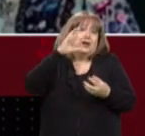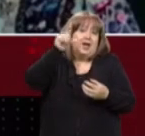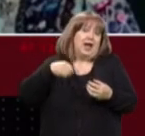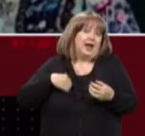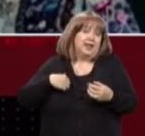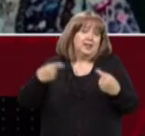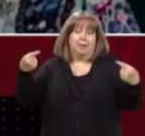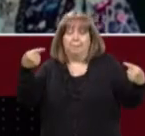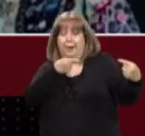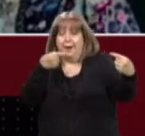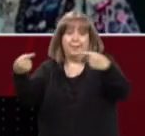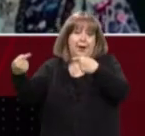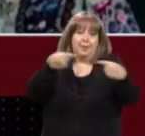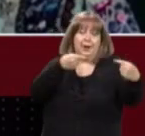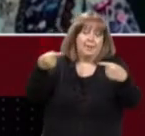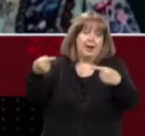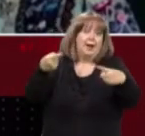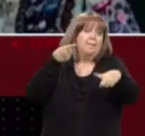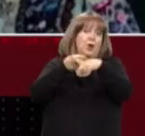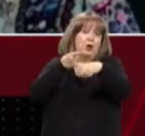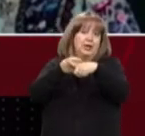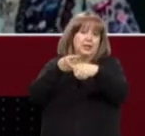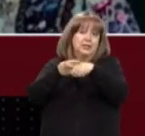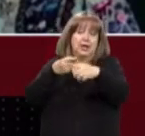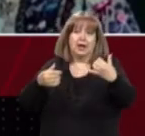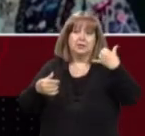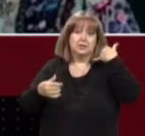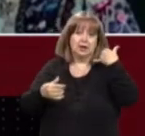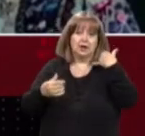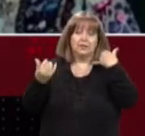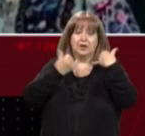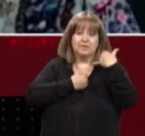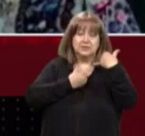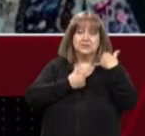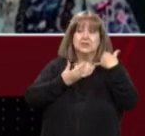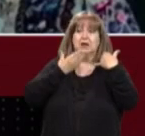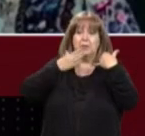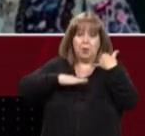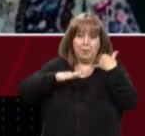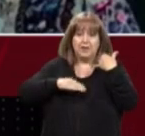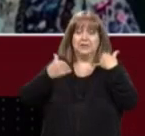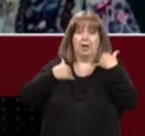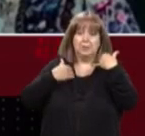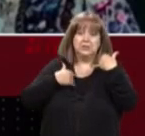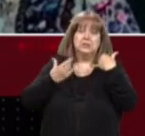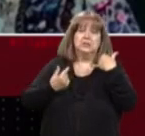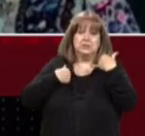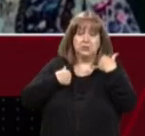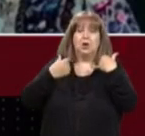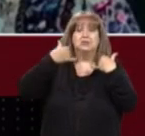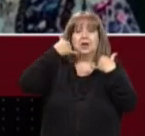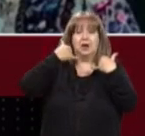campaña política y lo demás. Y bueno, fue una charla menos, de que él se iba a comprometer y lo que necesitábamos, me dejó su